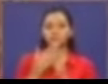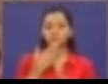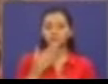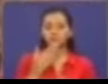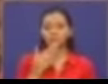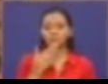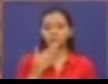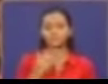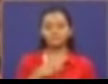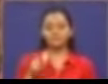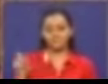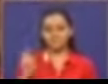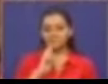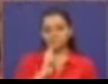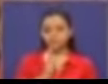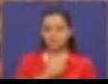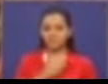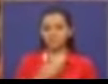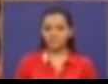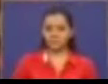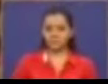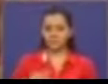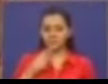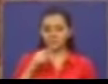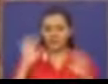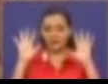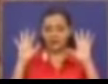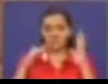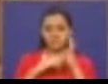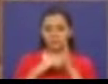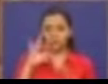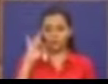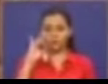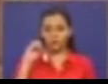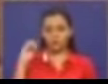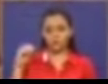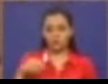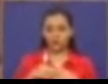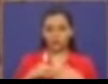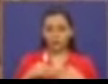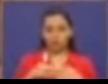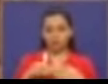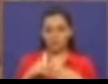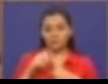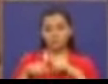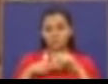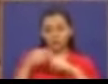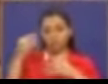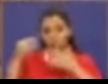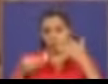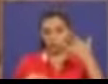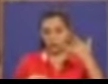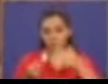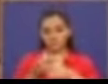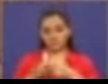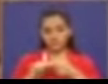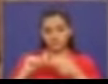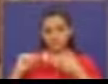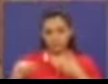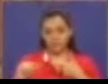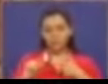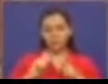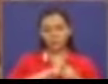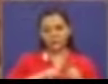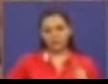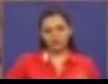fracción básica. Tenemos 10.800 dólares de fracción básica y 14.400 de lo que es los gastos personales, salud,